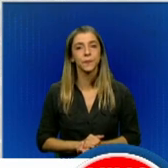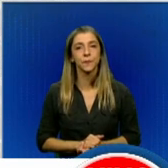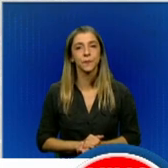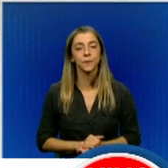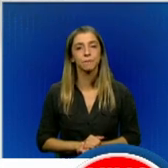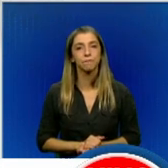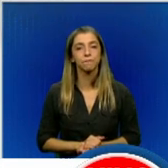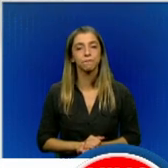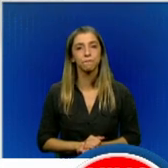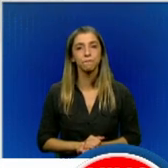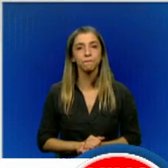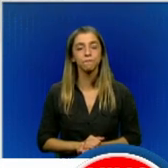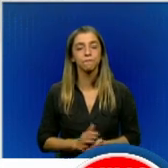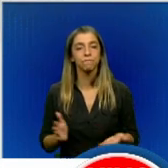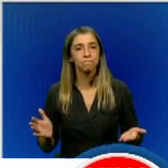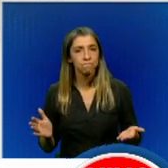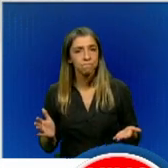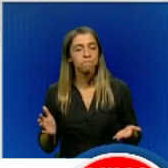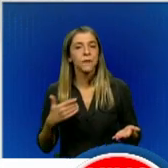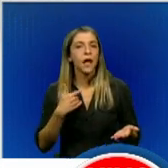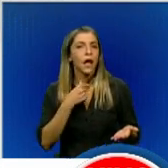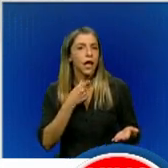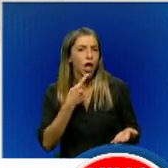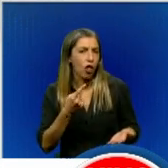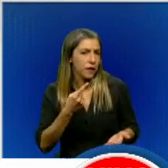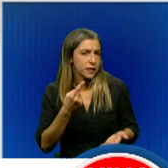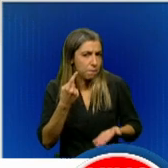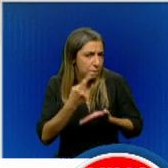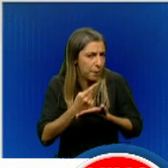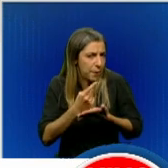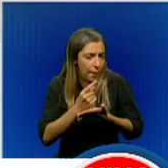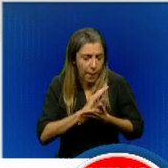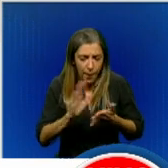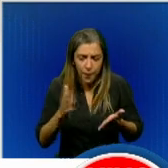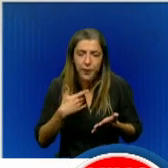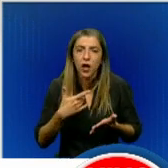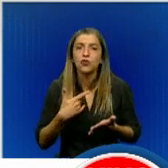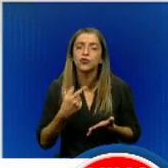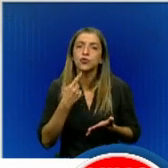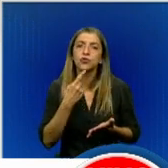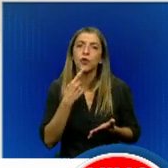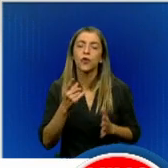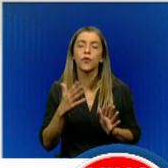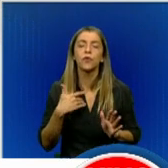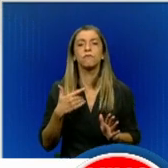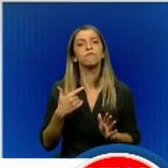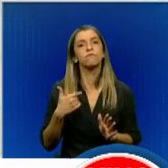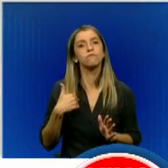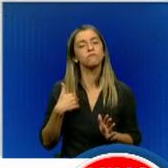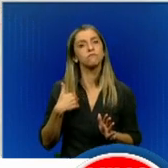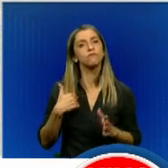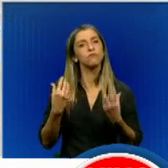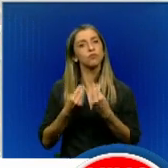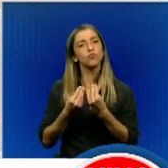primero quiero decirles que traigo el beneplácito de numerosos dirigentes